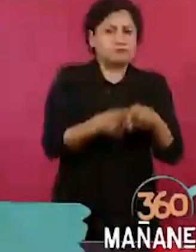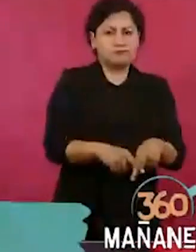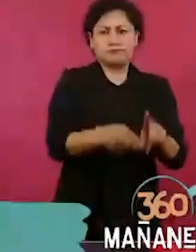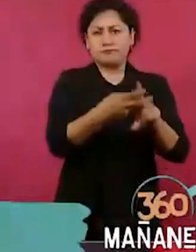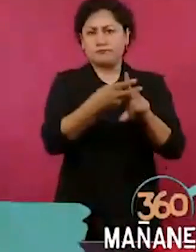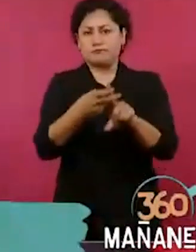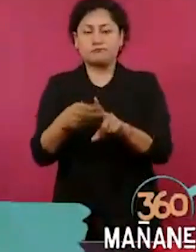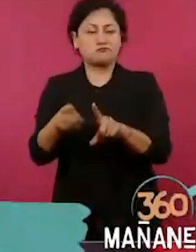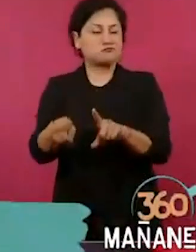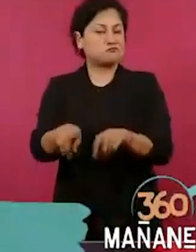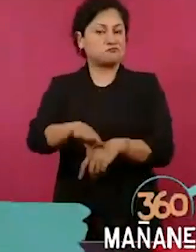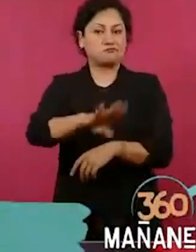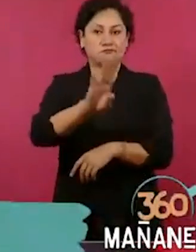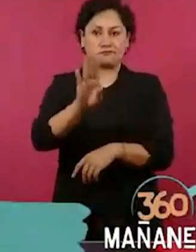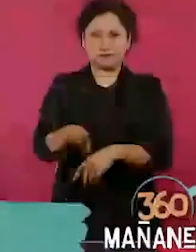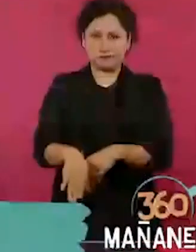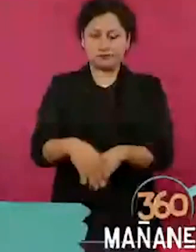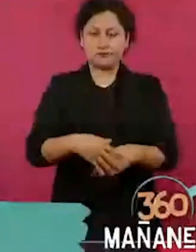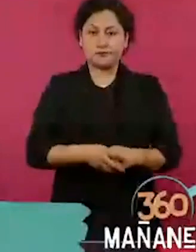Su